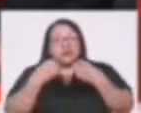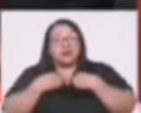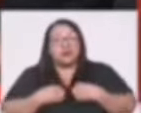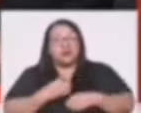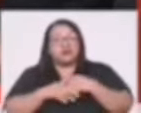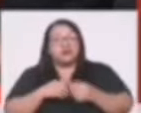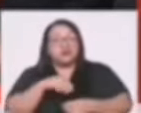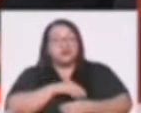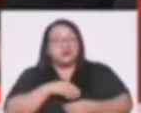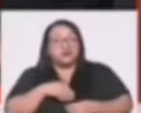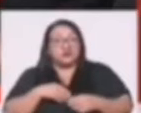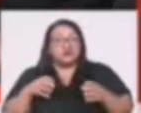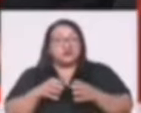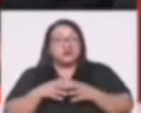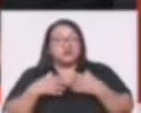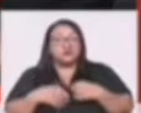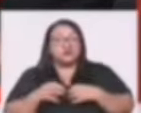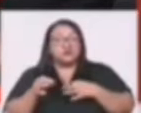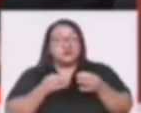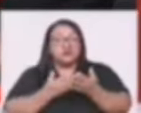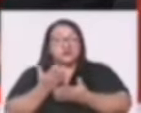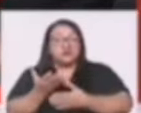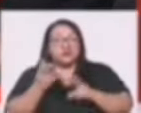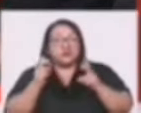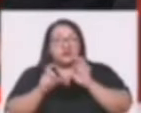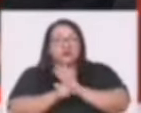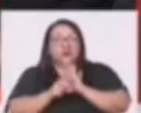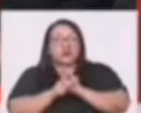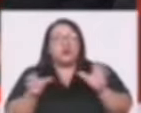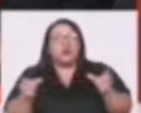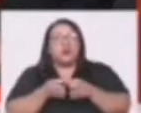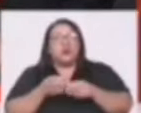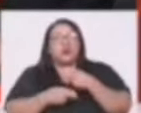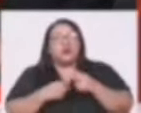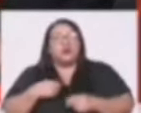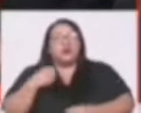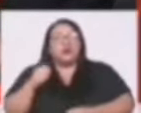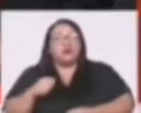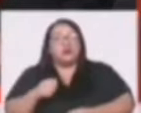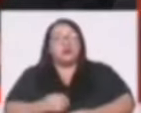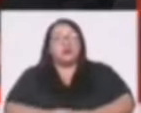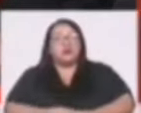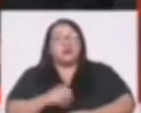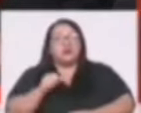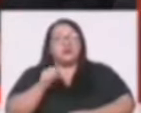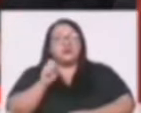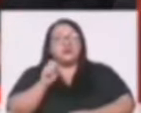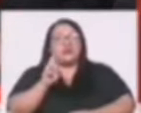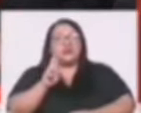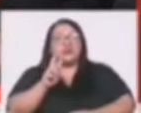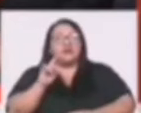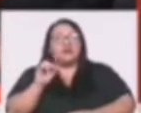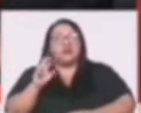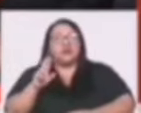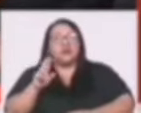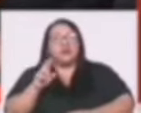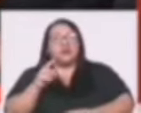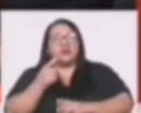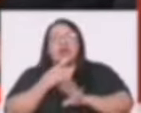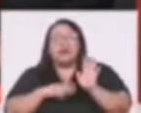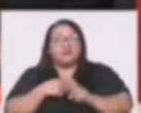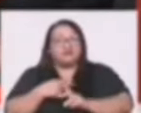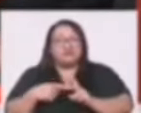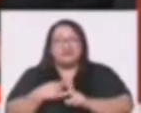de defender a sus clientes han sostenido que por mandato legal la Junta Nacional de Justicia está bajo competencia del Servir, lo que es una media